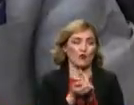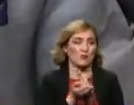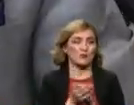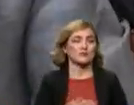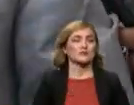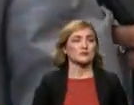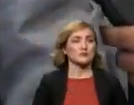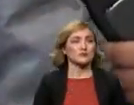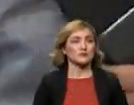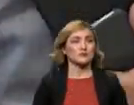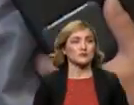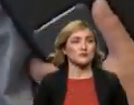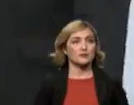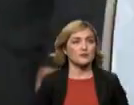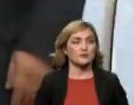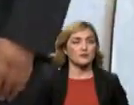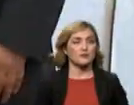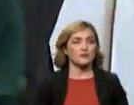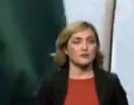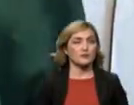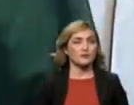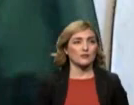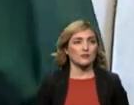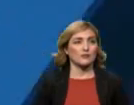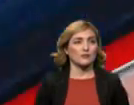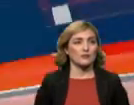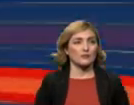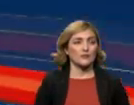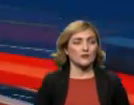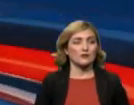En Quito, María Gracia Costa, 24 horas.